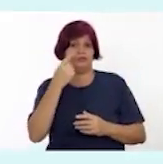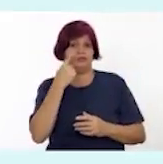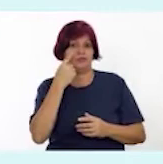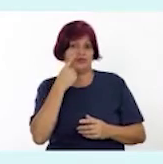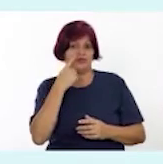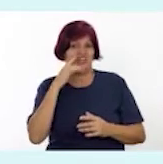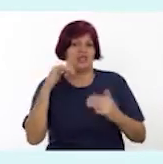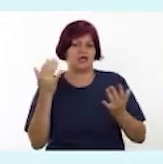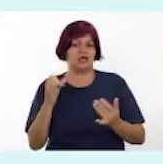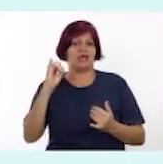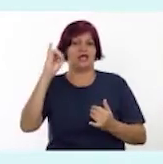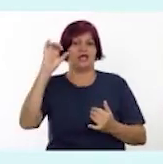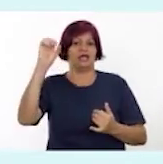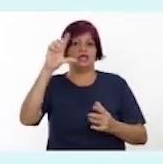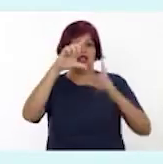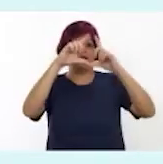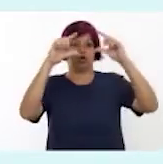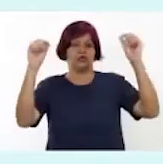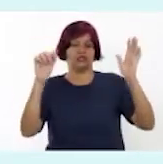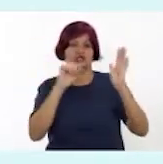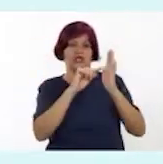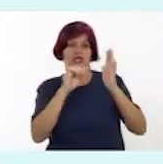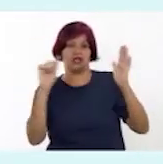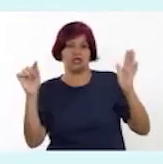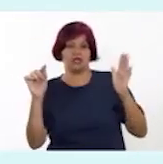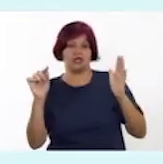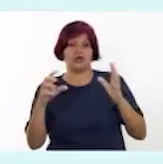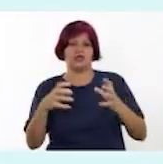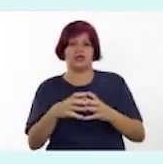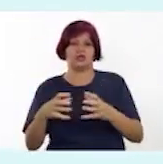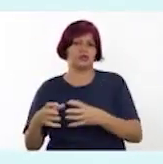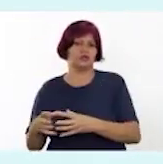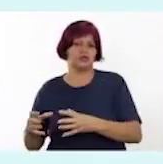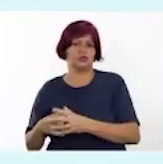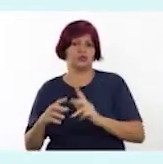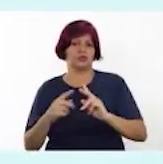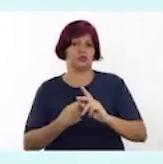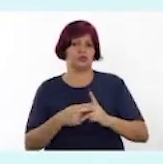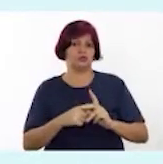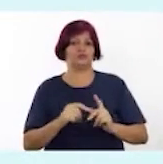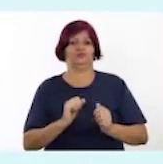las inecuaciones lineales y determinando su conjunto solución.